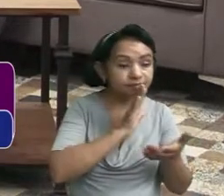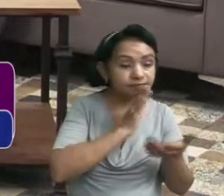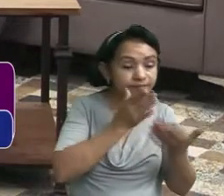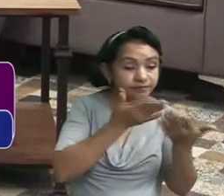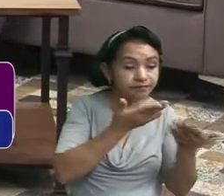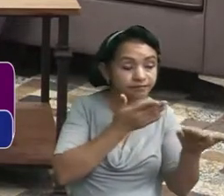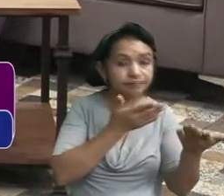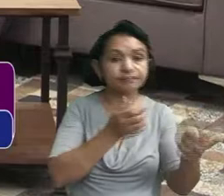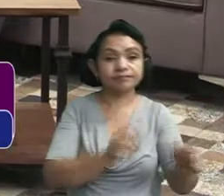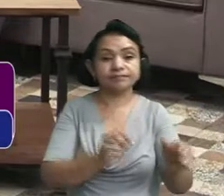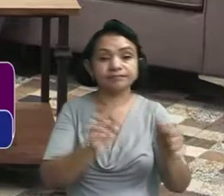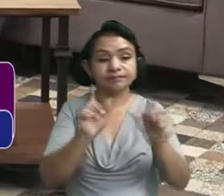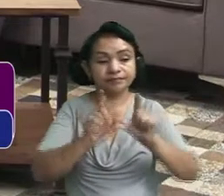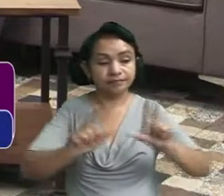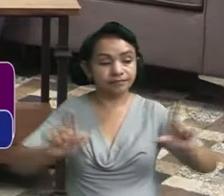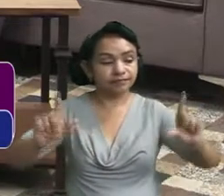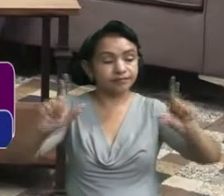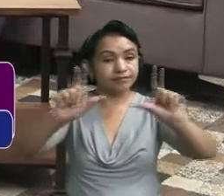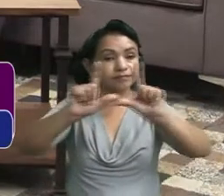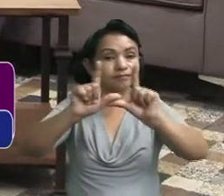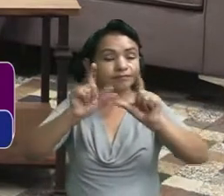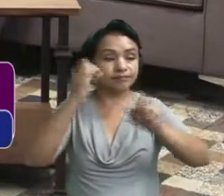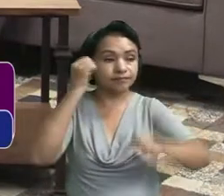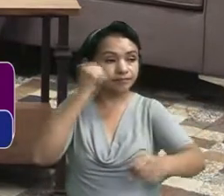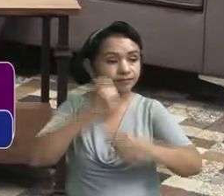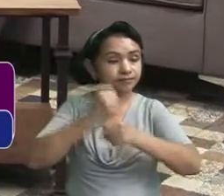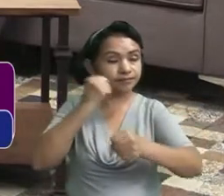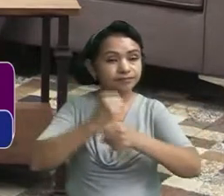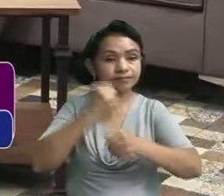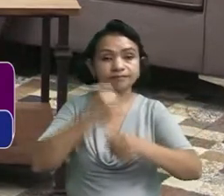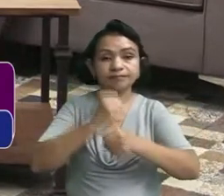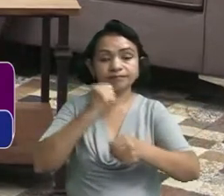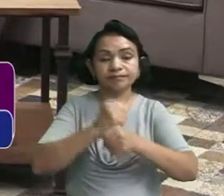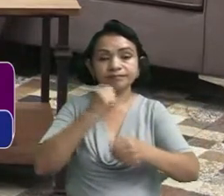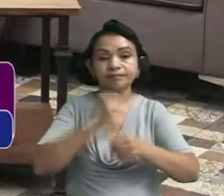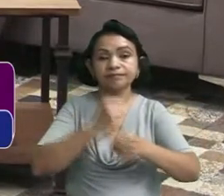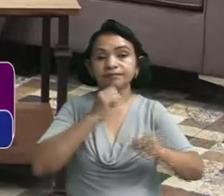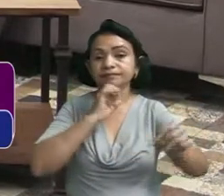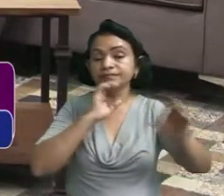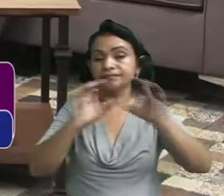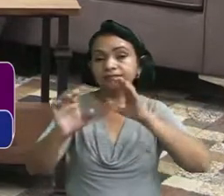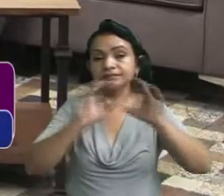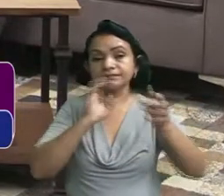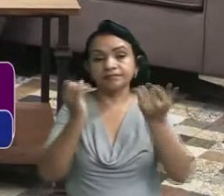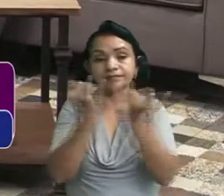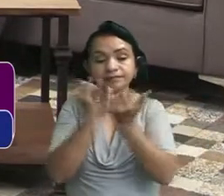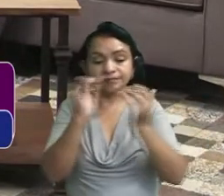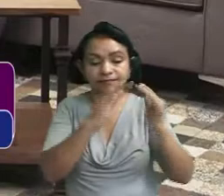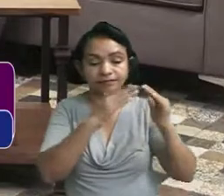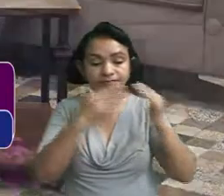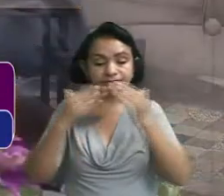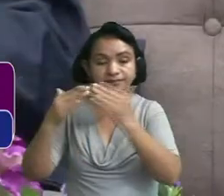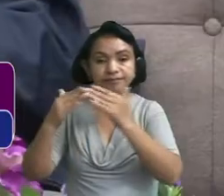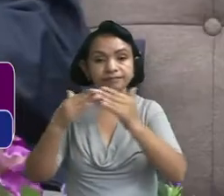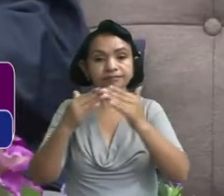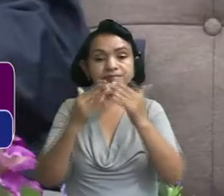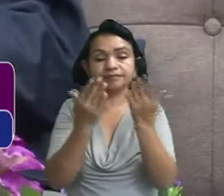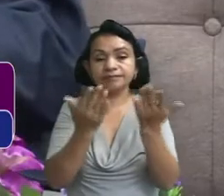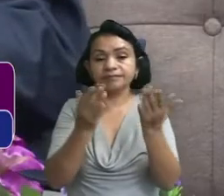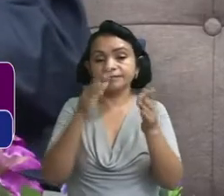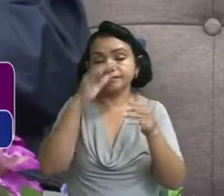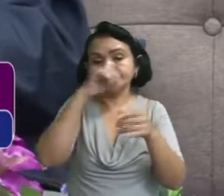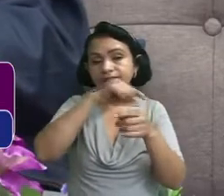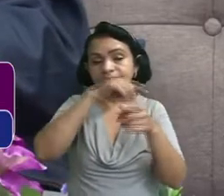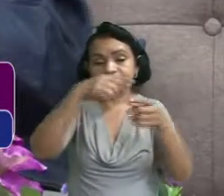espacios, precisamente, nosotros hemos empujado el diálogo en la comunidad, en el barrio, en la comarca, precisamente porque